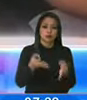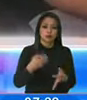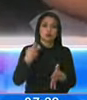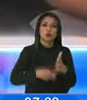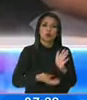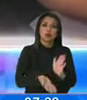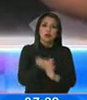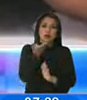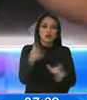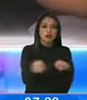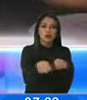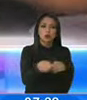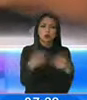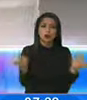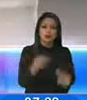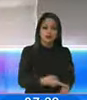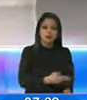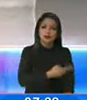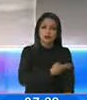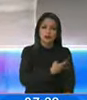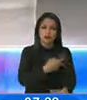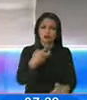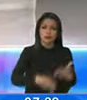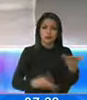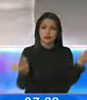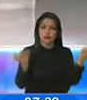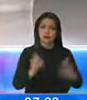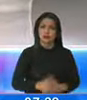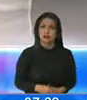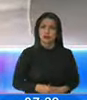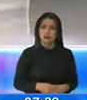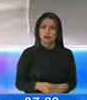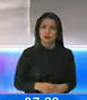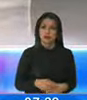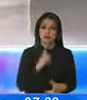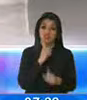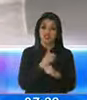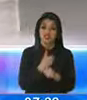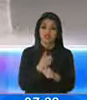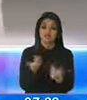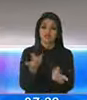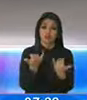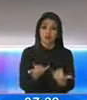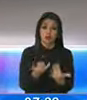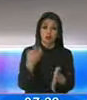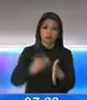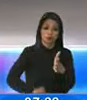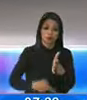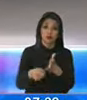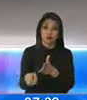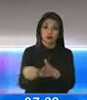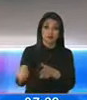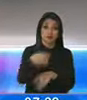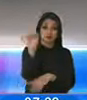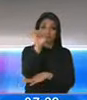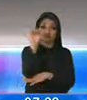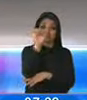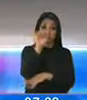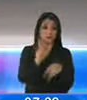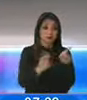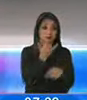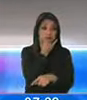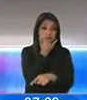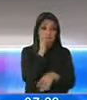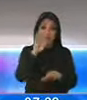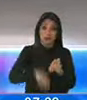multas suben exageradas? ¿Cree usted que de pronto los altos costos de las multas obedezcan a querer hacer que los conductores infraccionemos